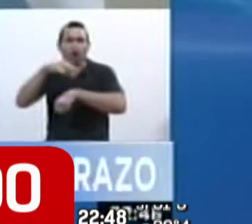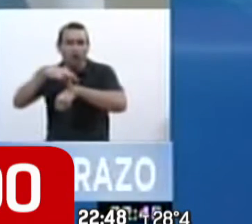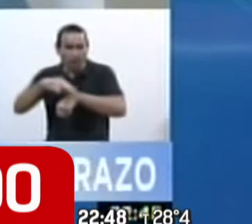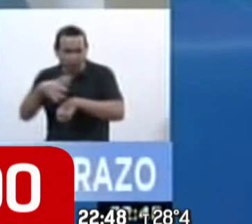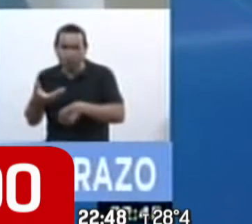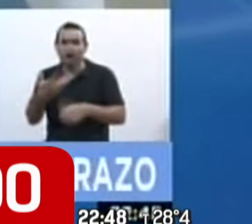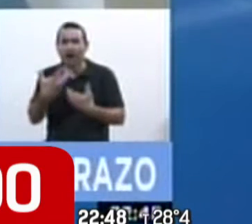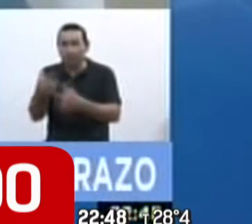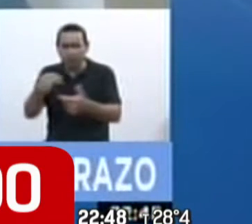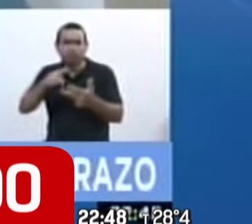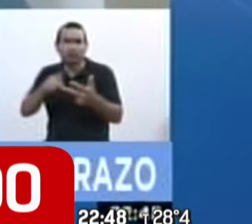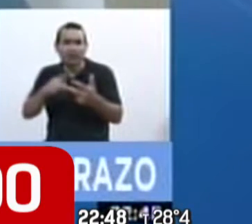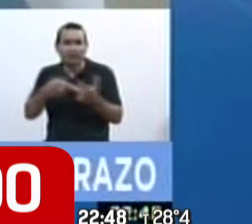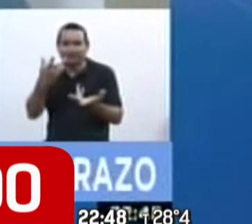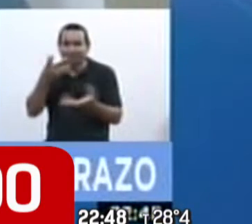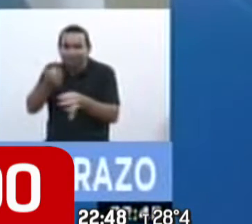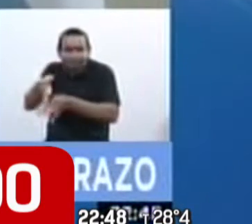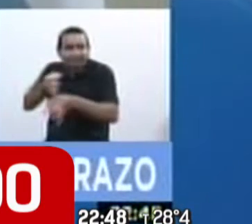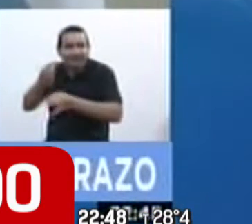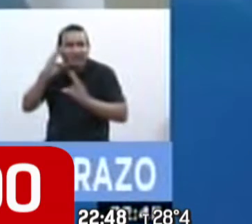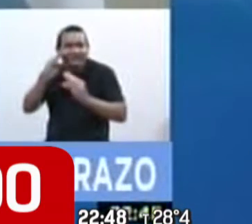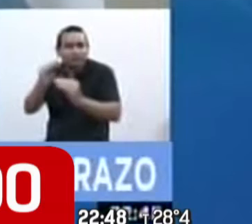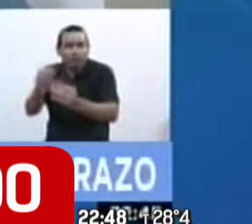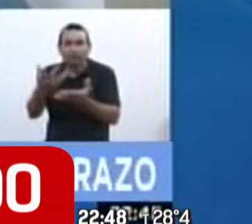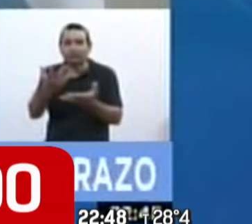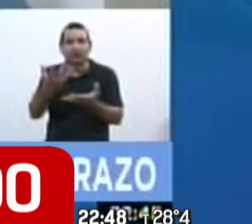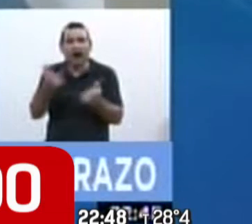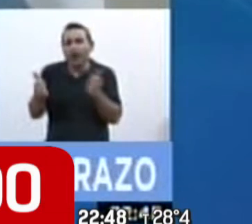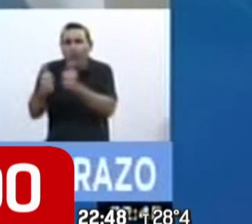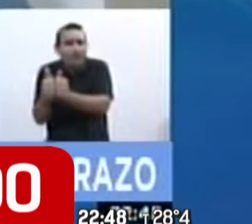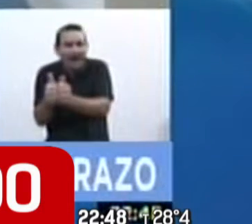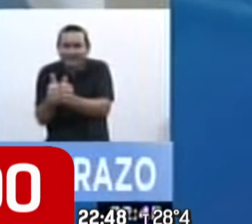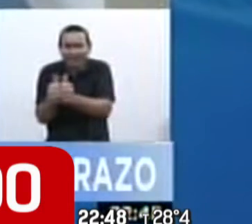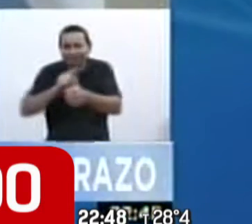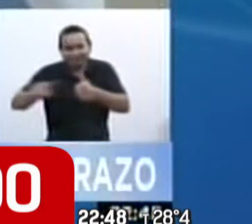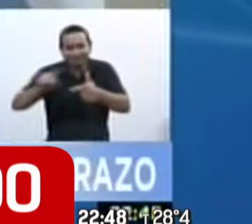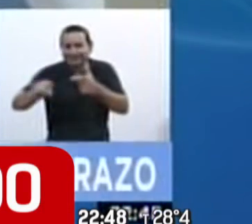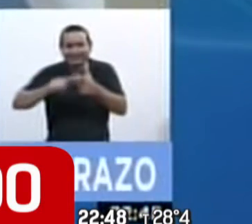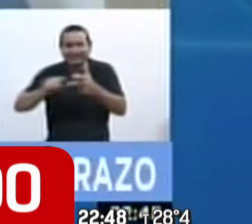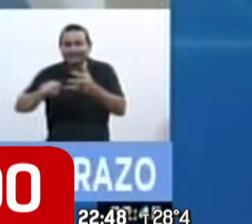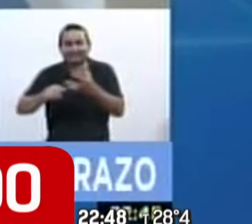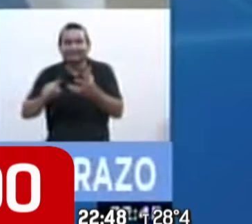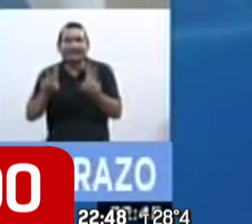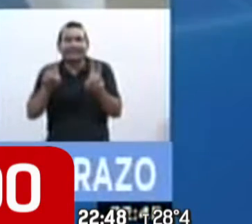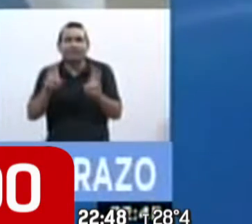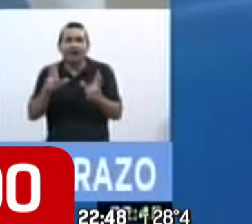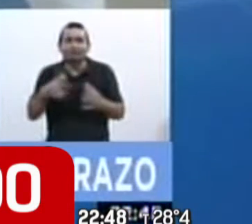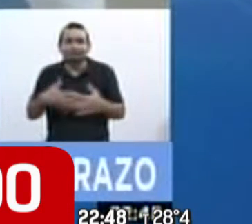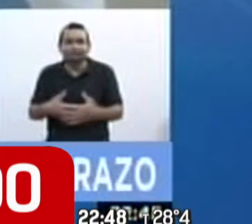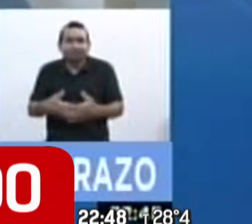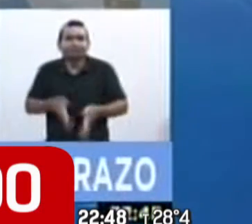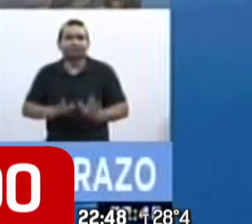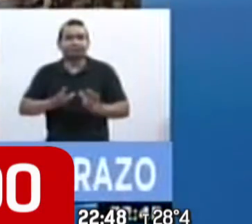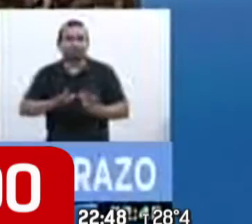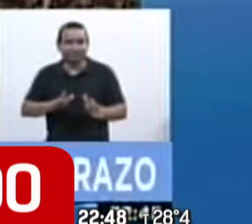un acompañamiento en la formación, en acompañamiento en todo lo que significa ser mamá. Eso también